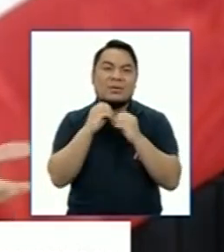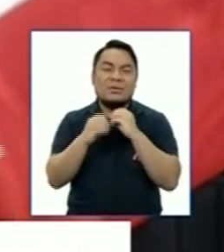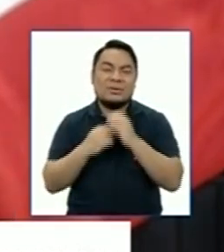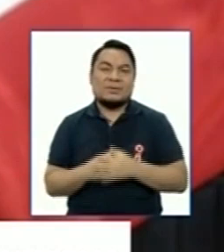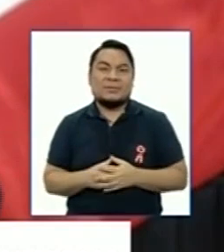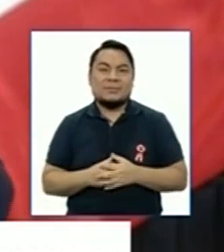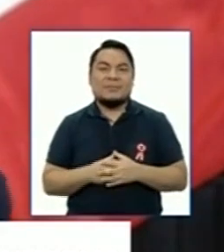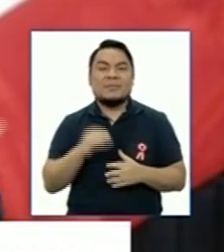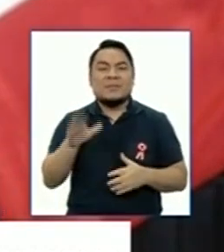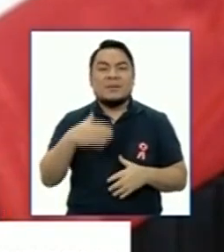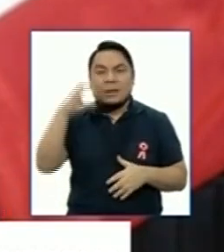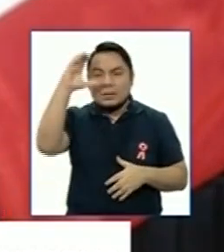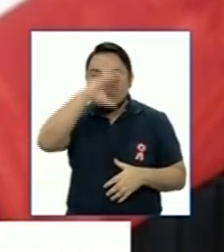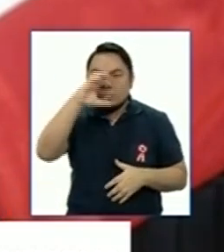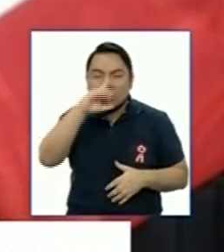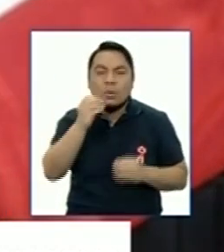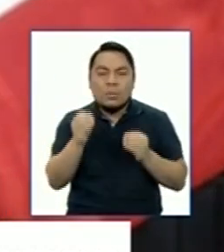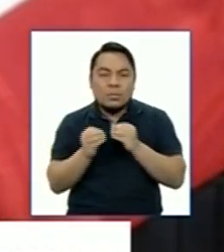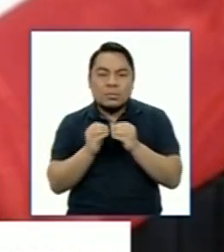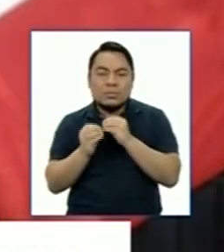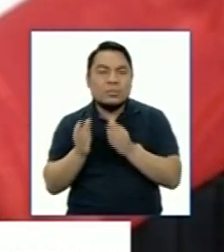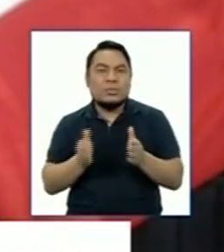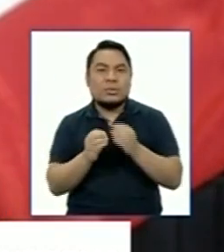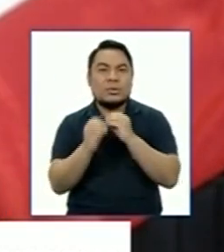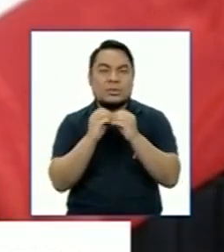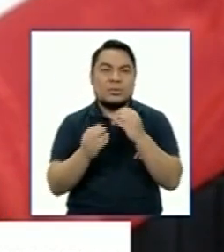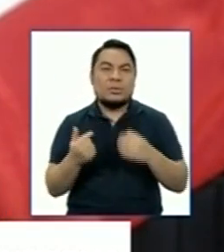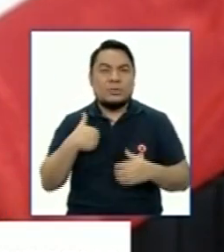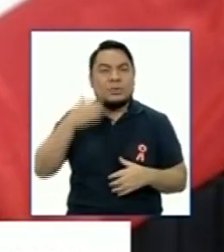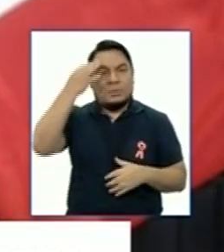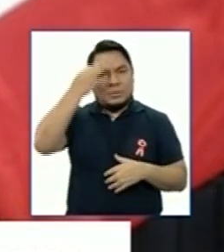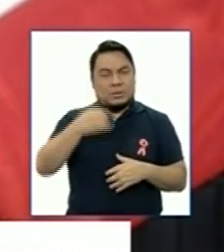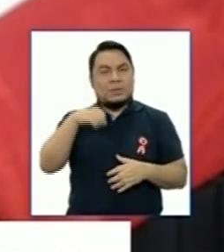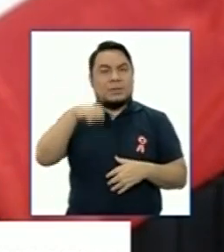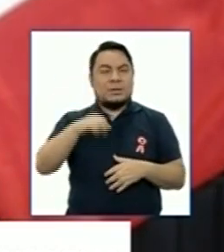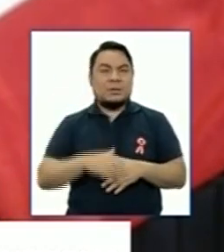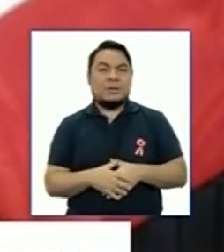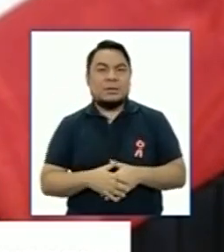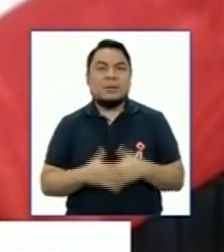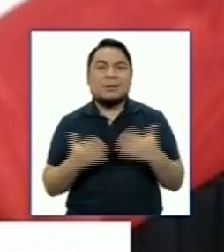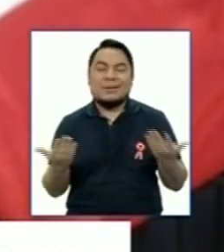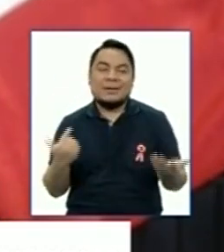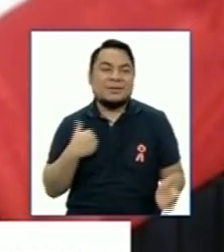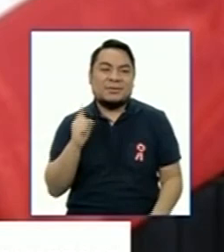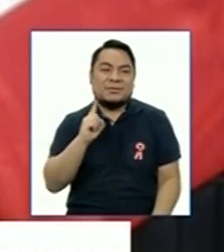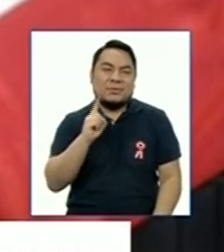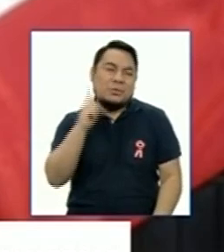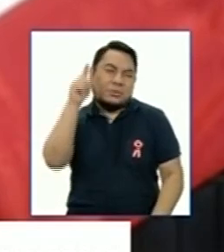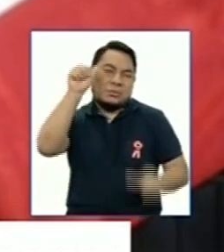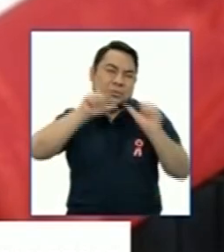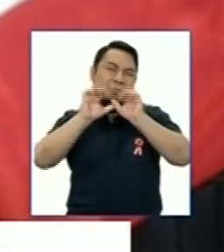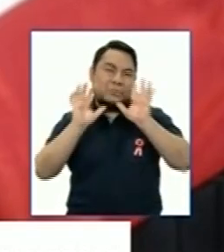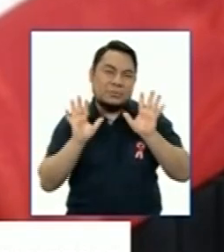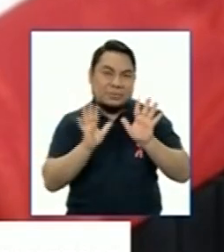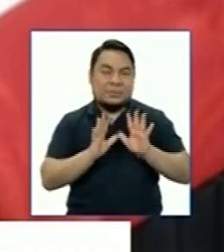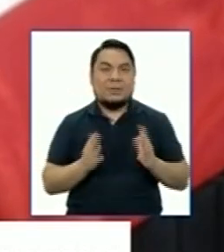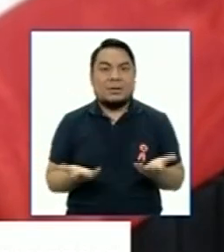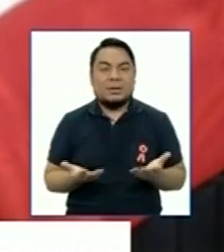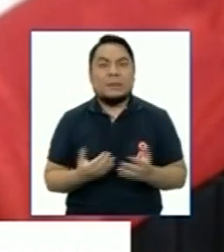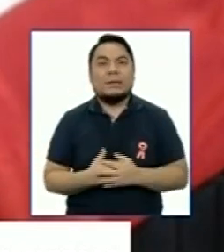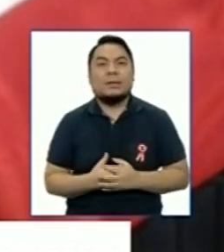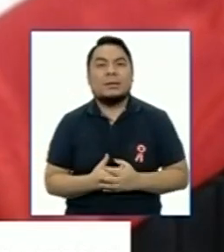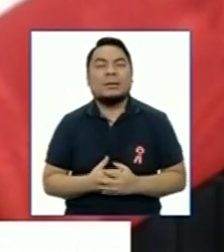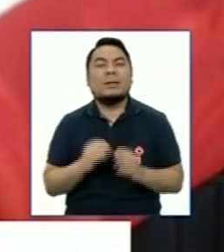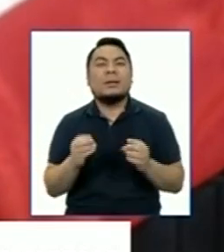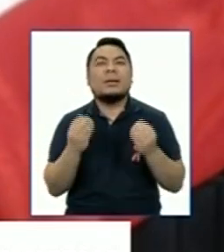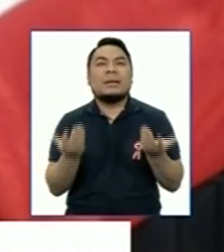semana bueno yo creo que uno tiene la obligación de ser optimista en estos casos y confiar en que la tensa